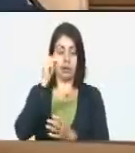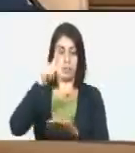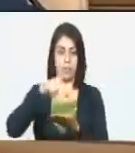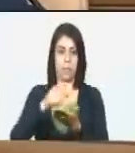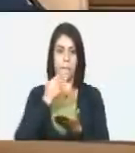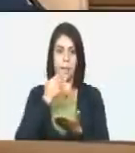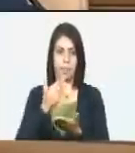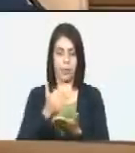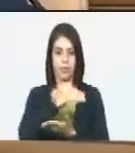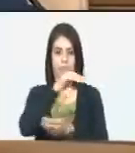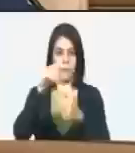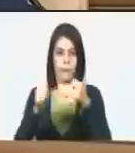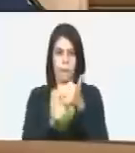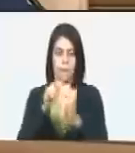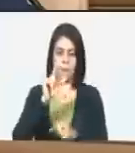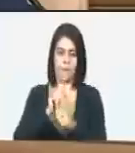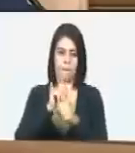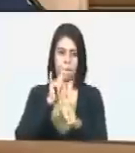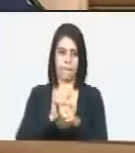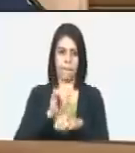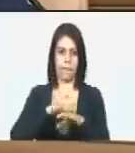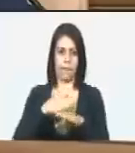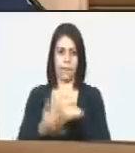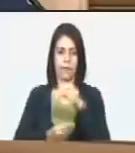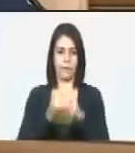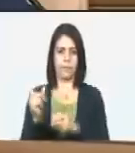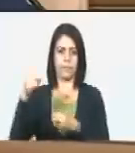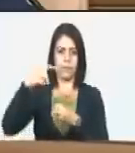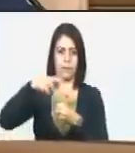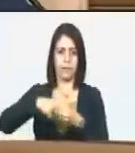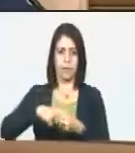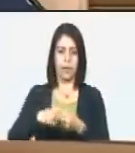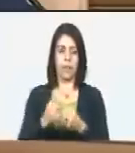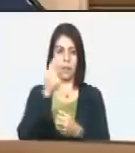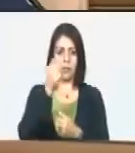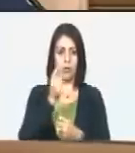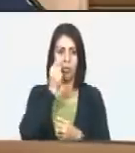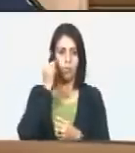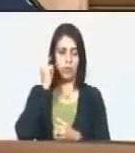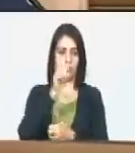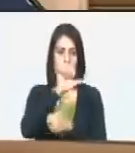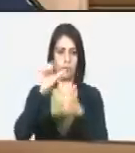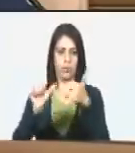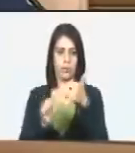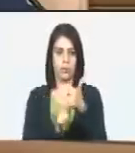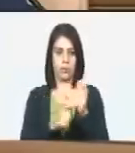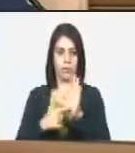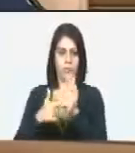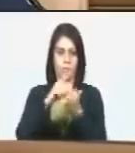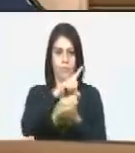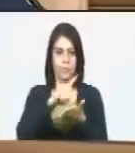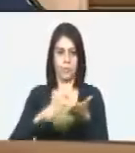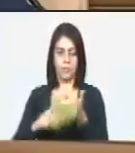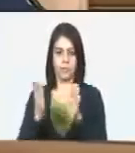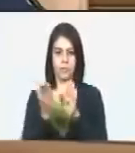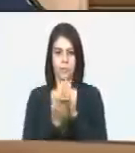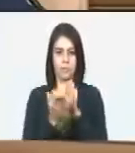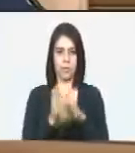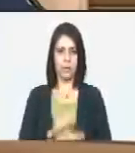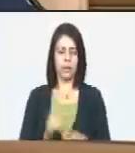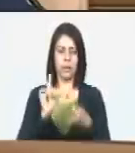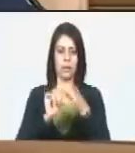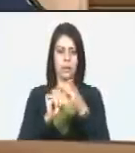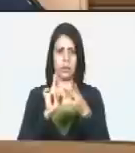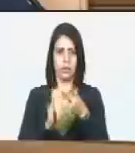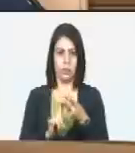para ausentarse e incorporar a las diputadas y los diputados suplentes indicados en lista anexa. Segundo punto de la